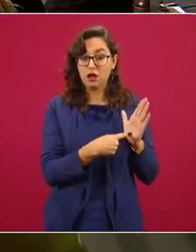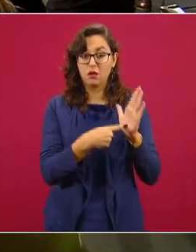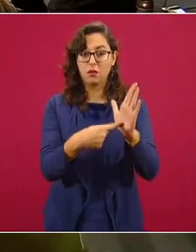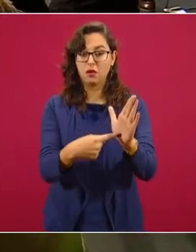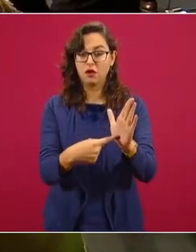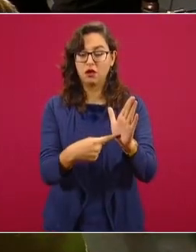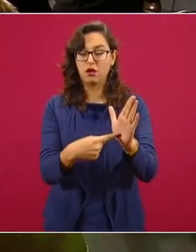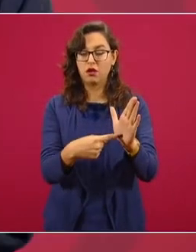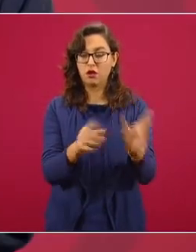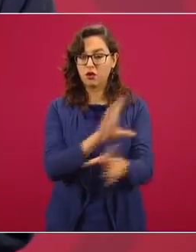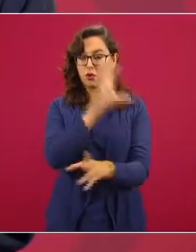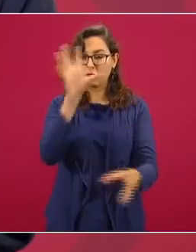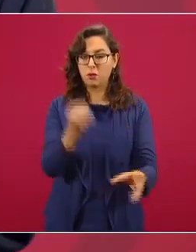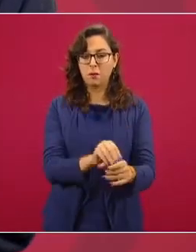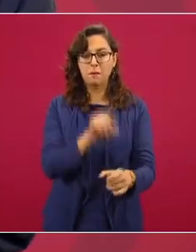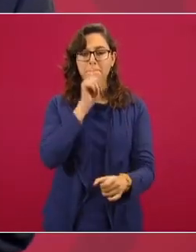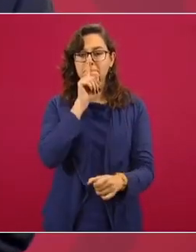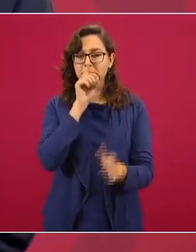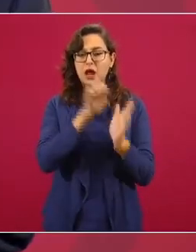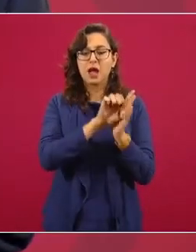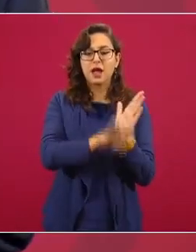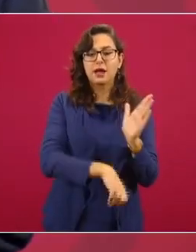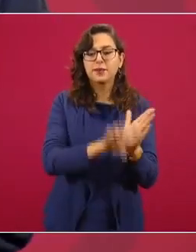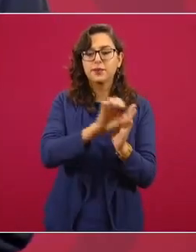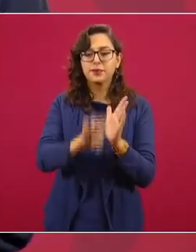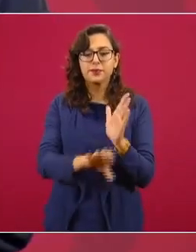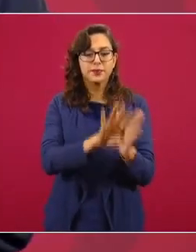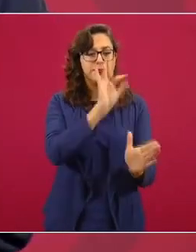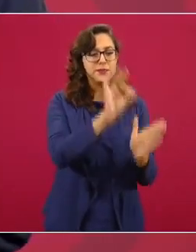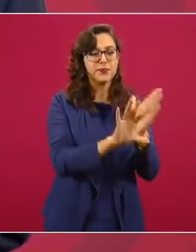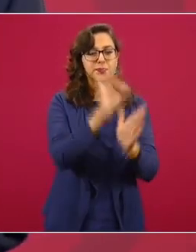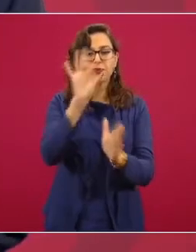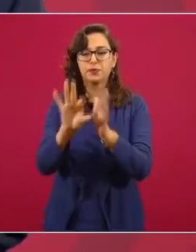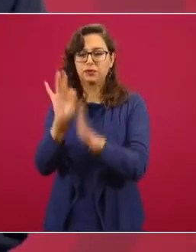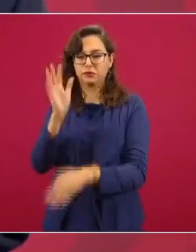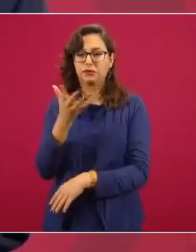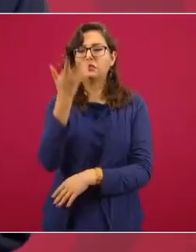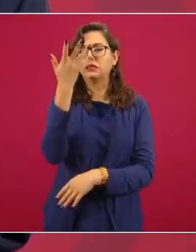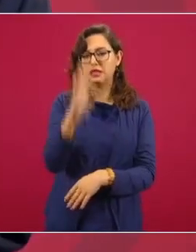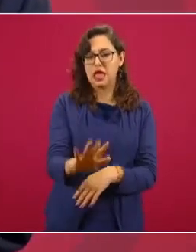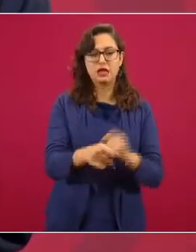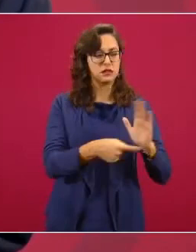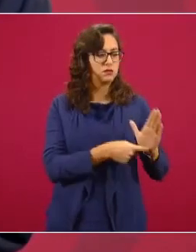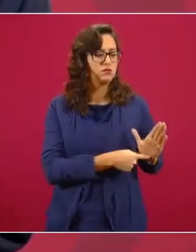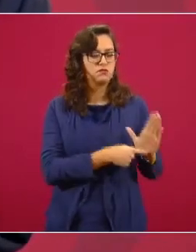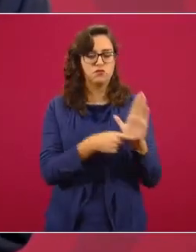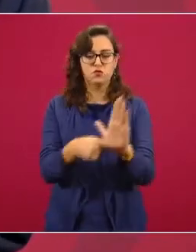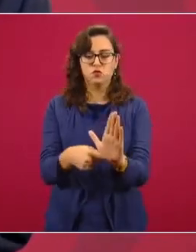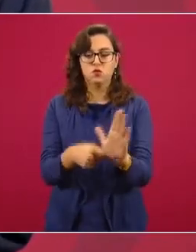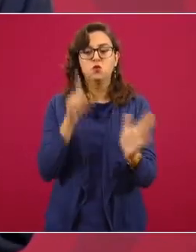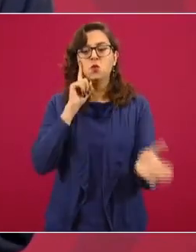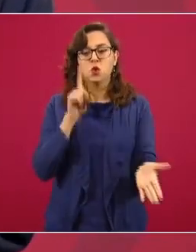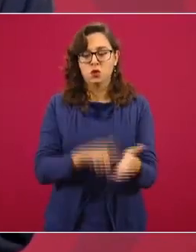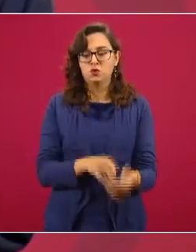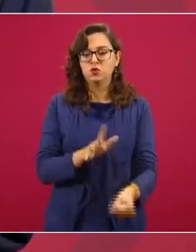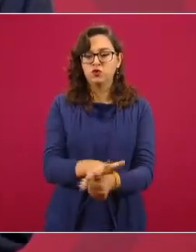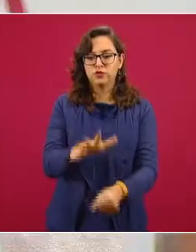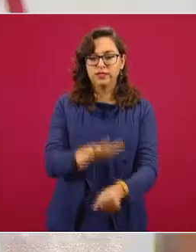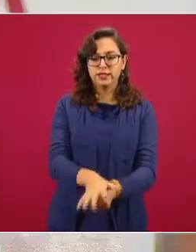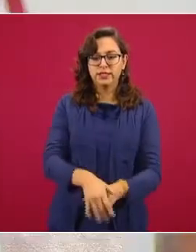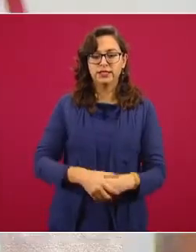a poner algunos ejemplos. Yo creo que con 10 ejemplos es